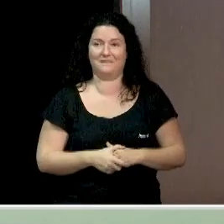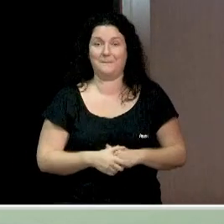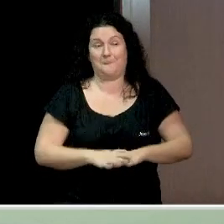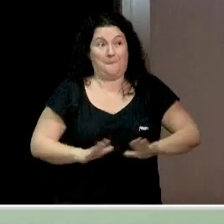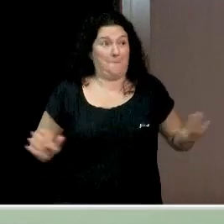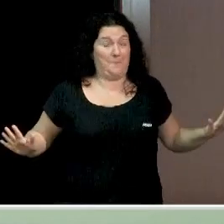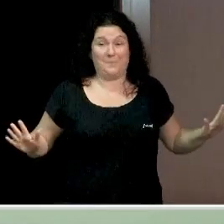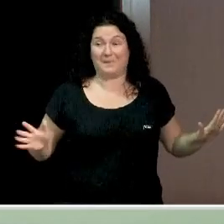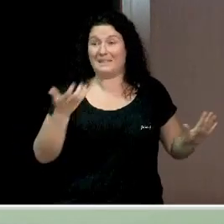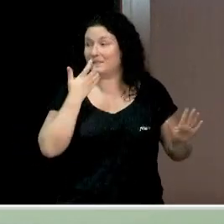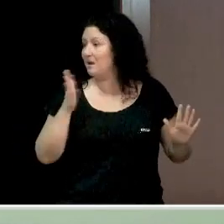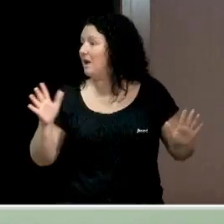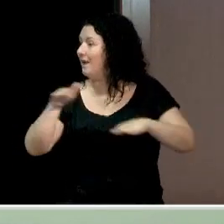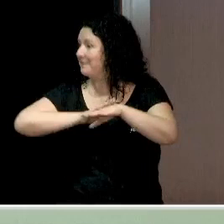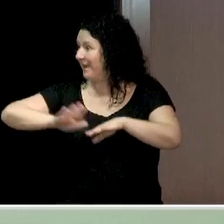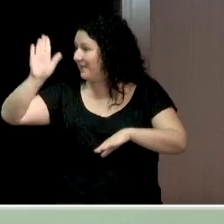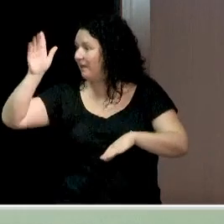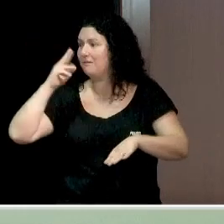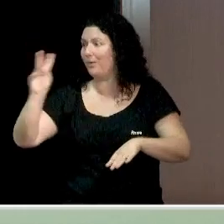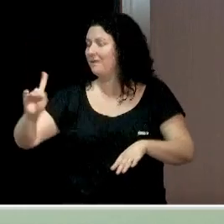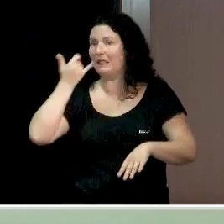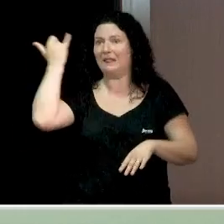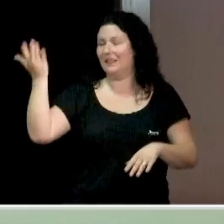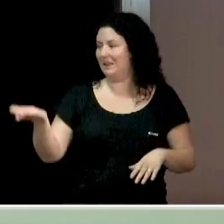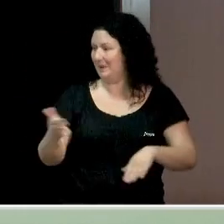Bueno, pues si no... Ah, perdón, no la he visto.